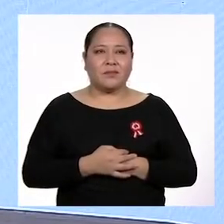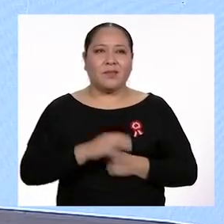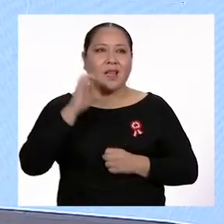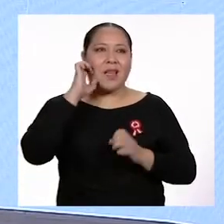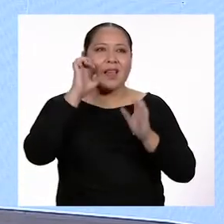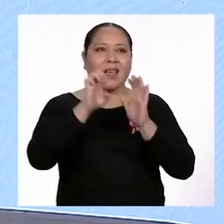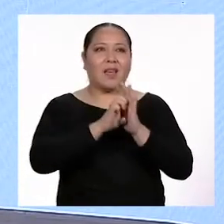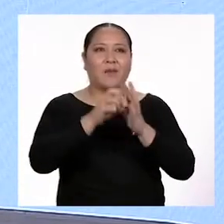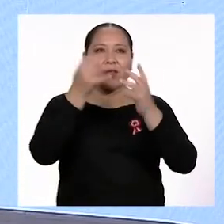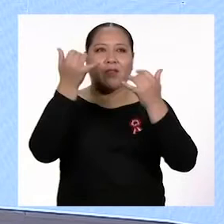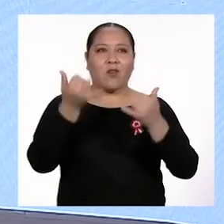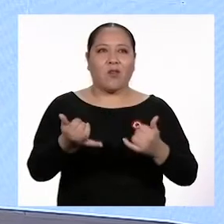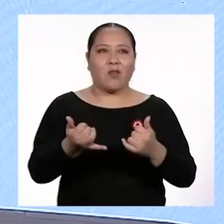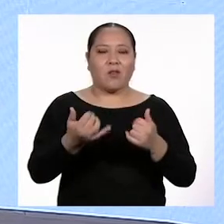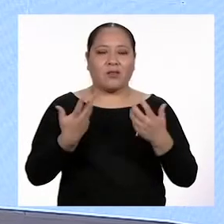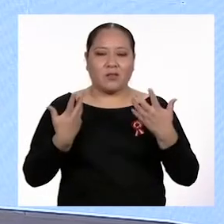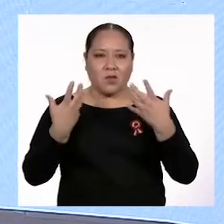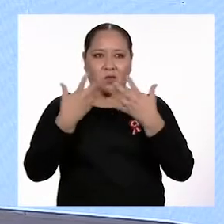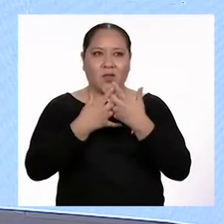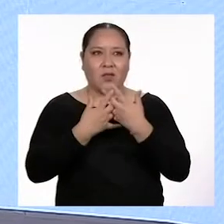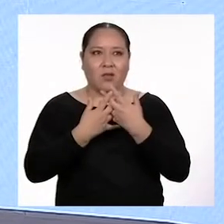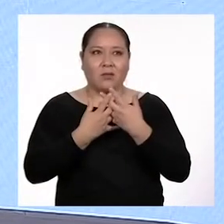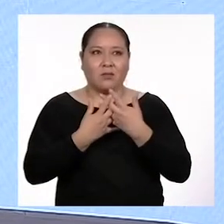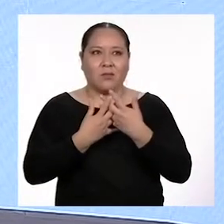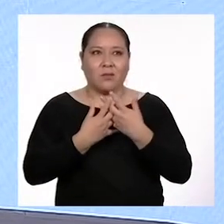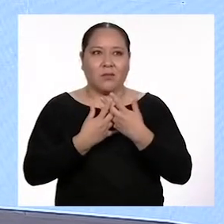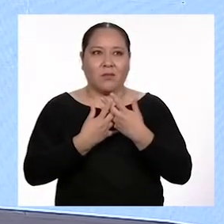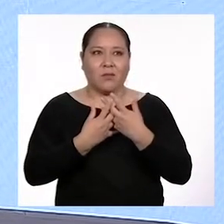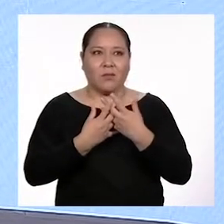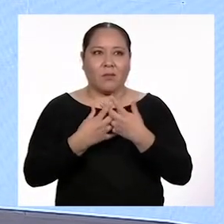El ejemplo de hoy es vinculado al